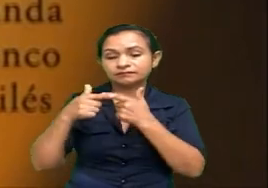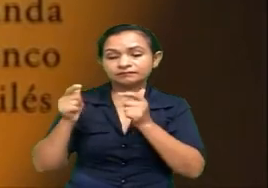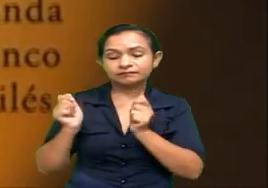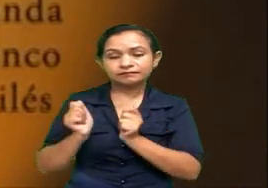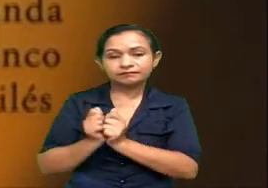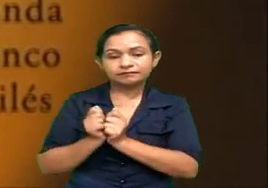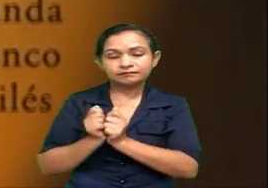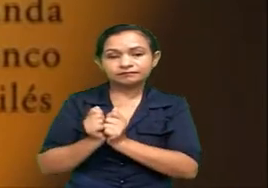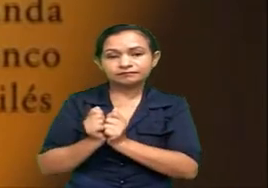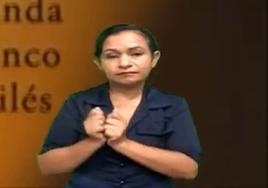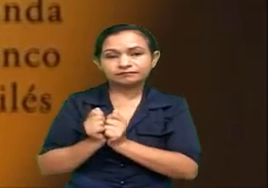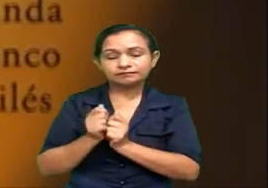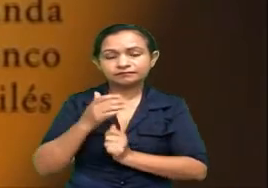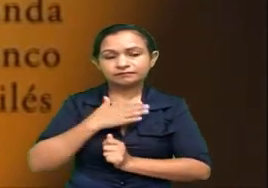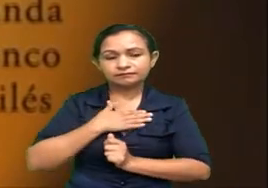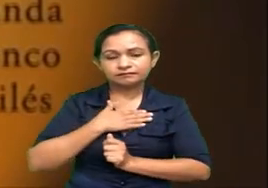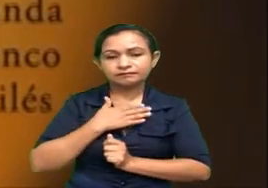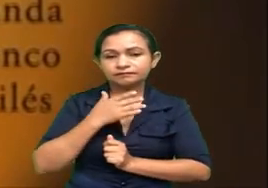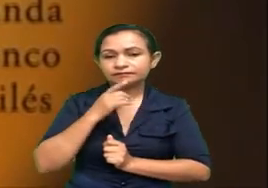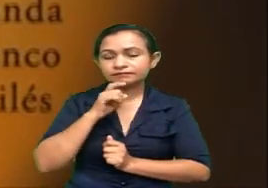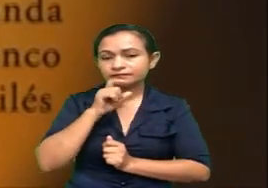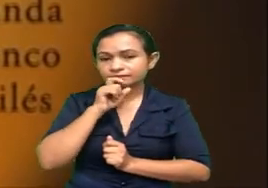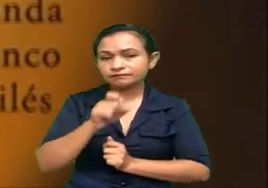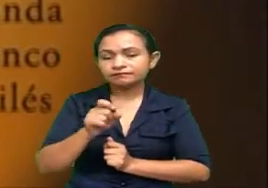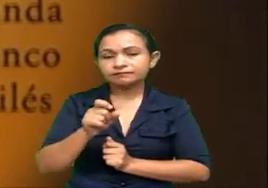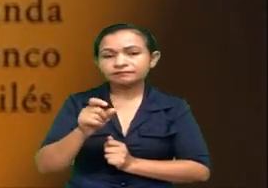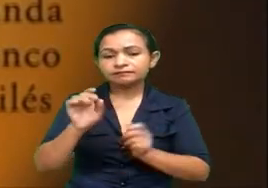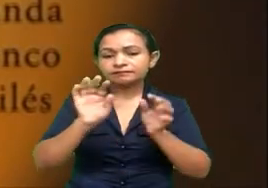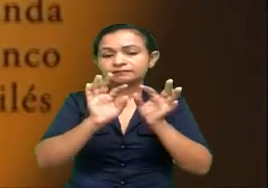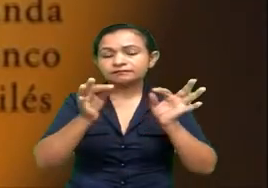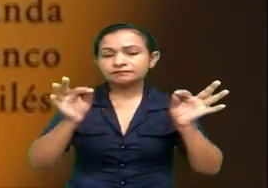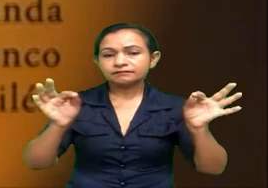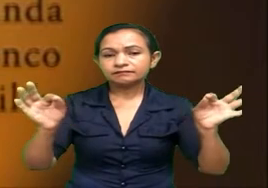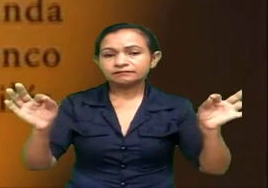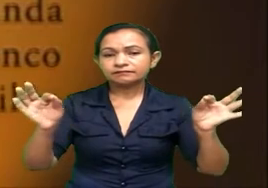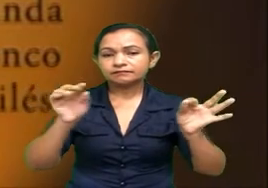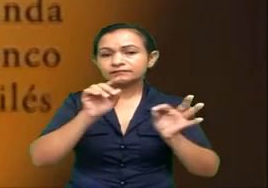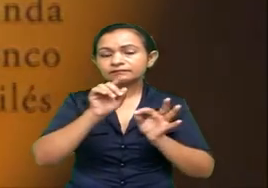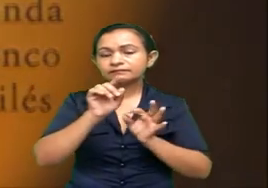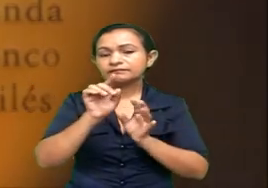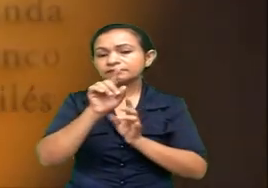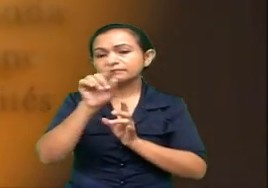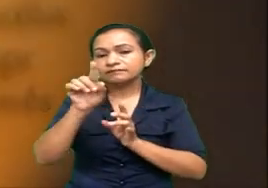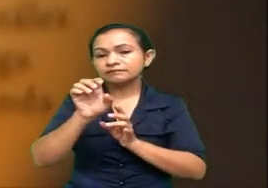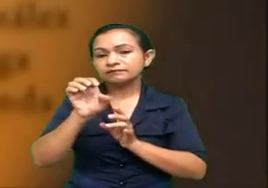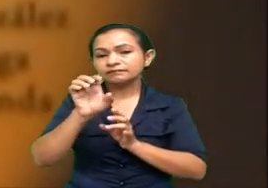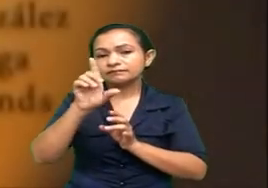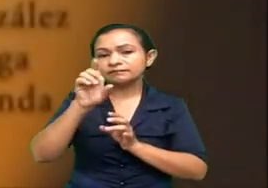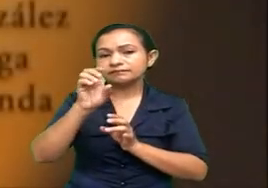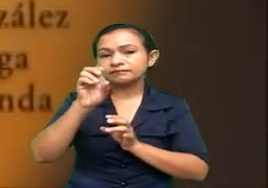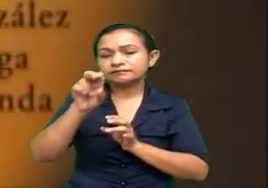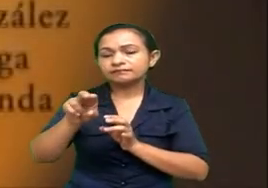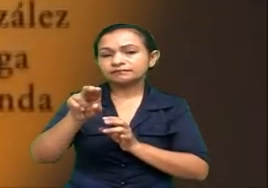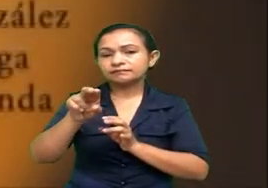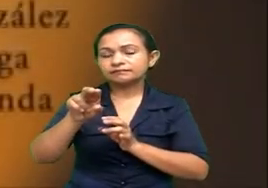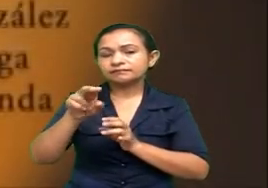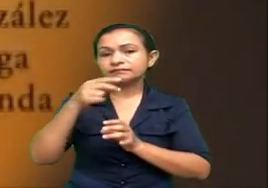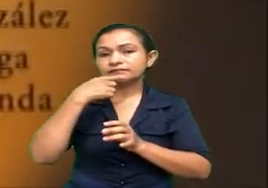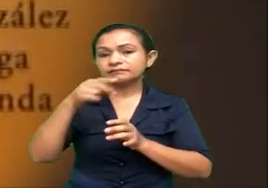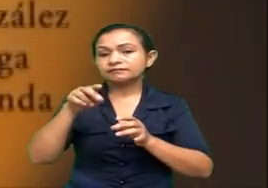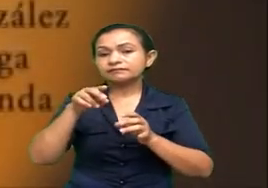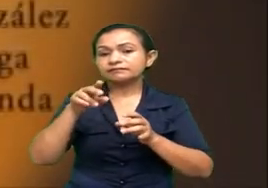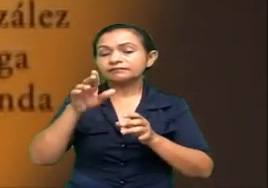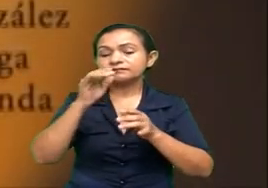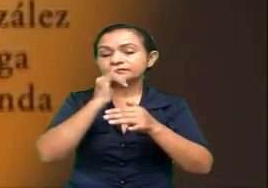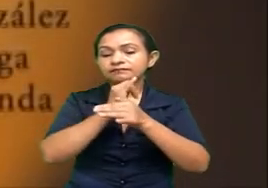a mí me gusta usar una frase de Celedón cuando él está en el batisterio de la